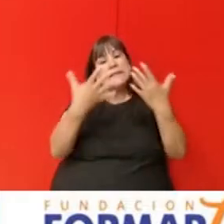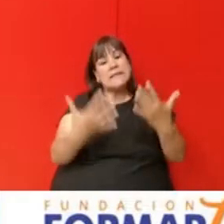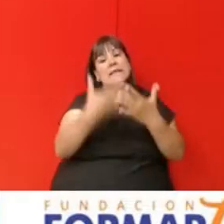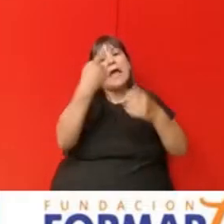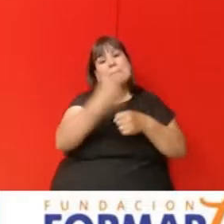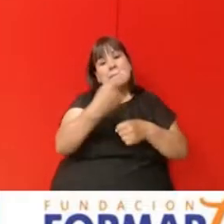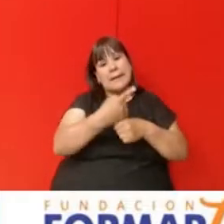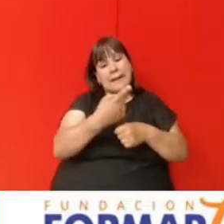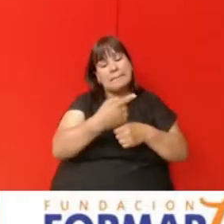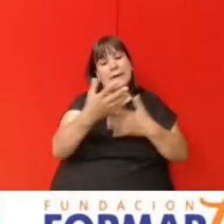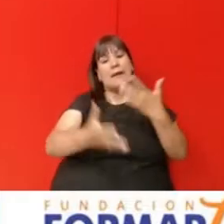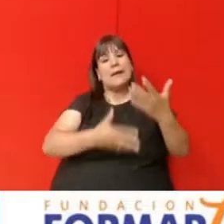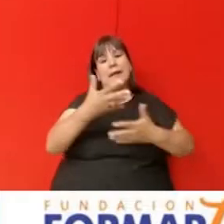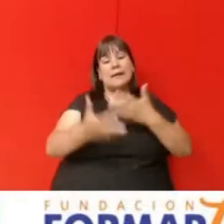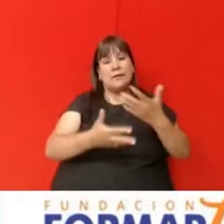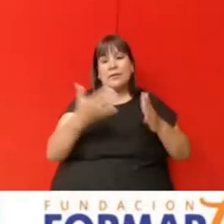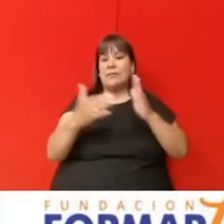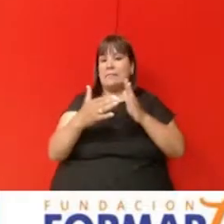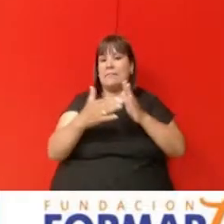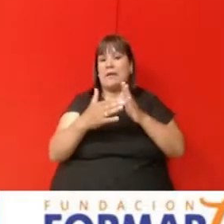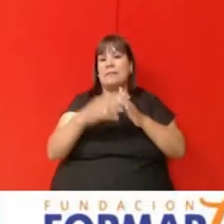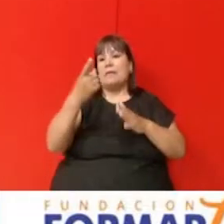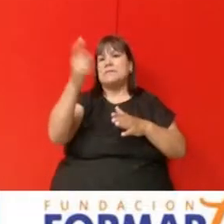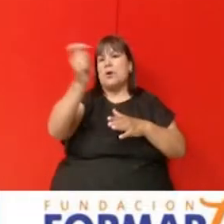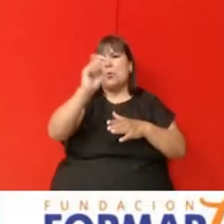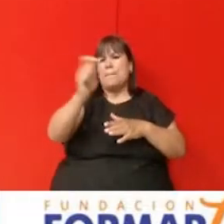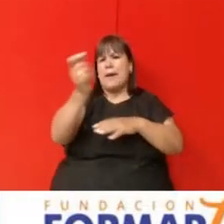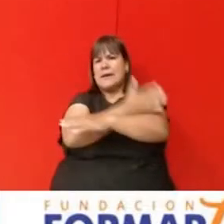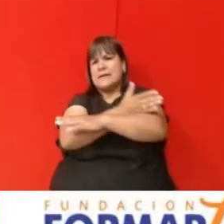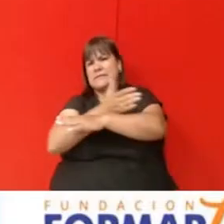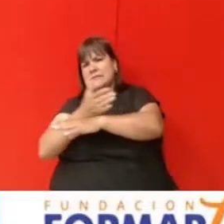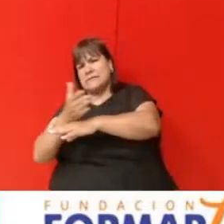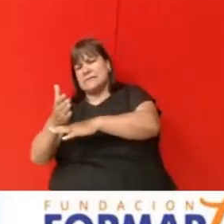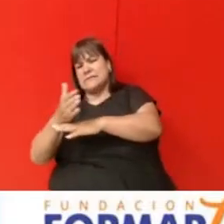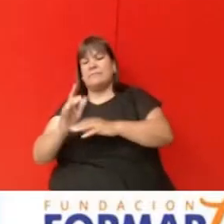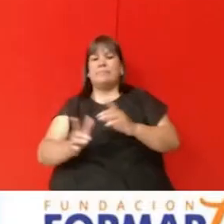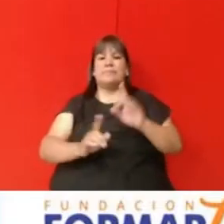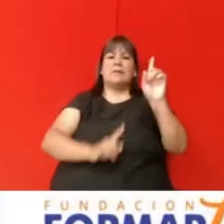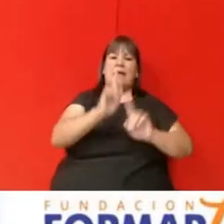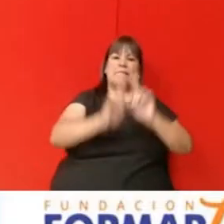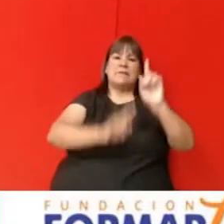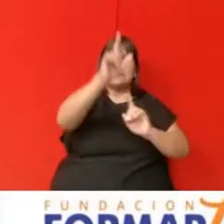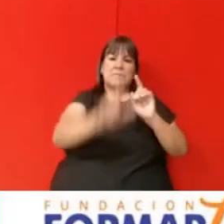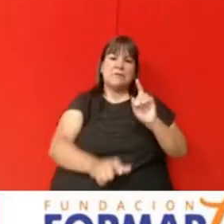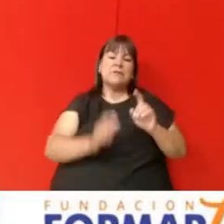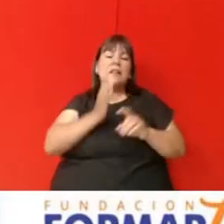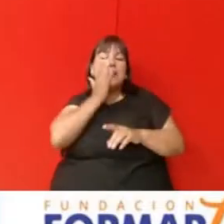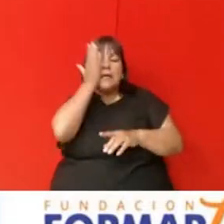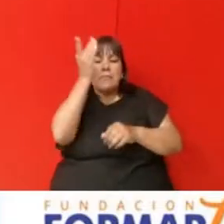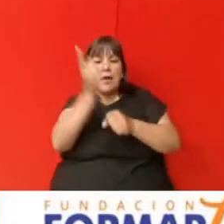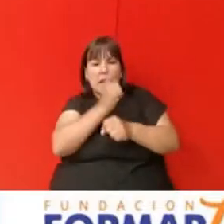a veces eso dura un mes, que son el trastorno del sueño, de alimentación, del humor,